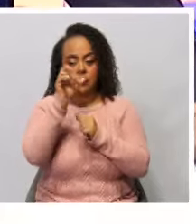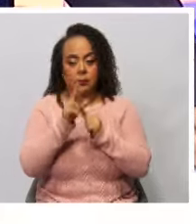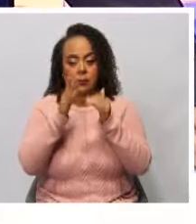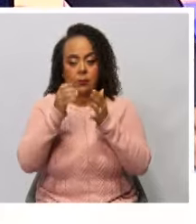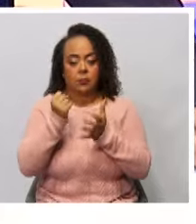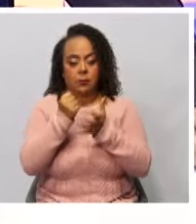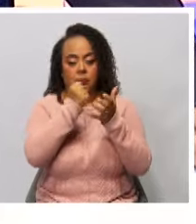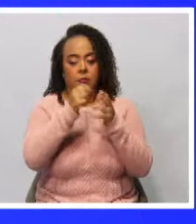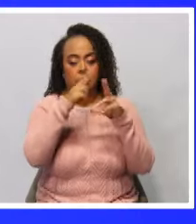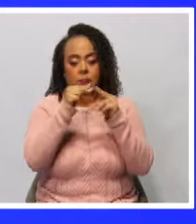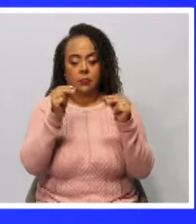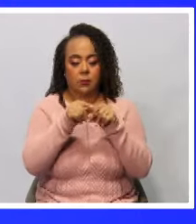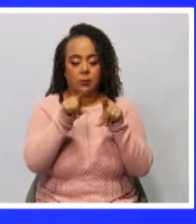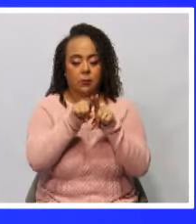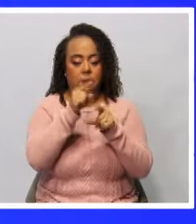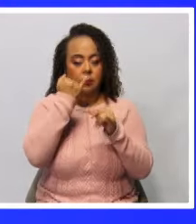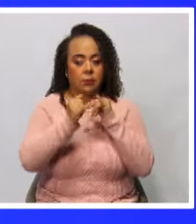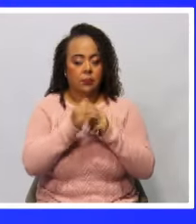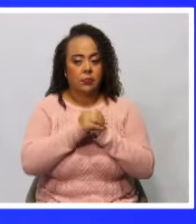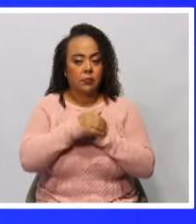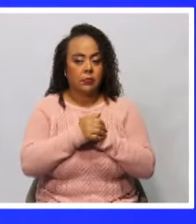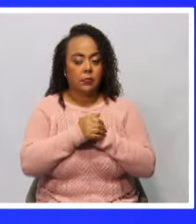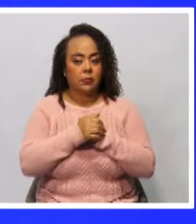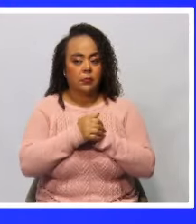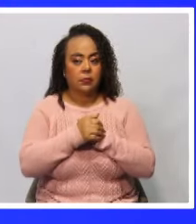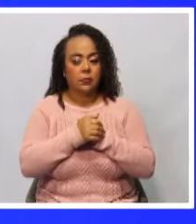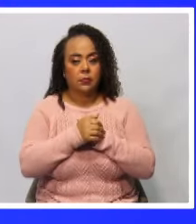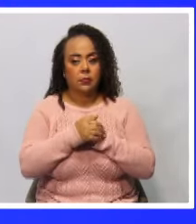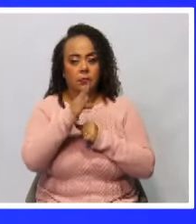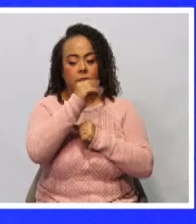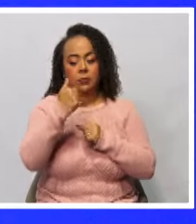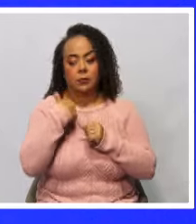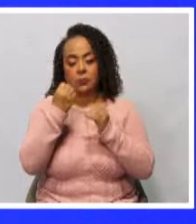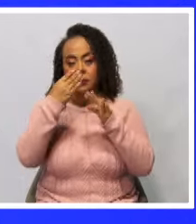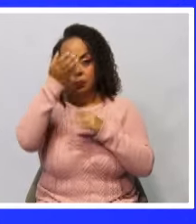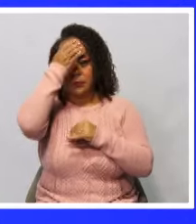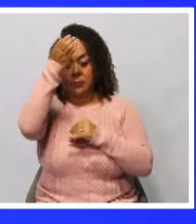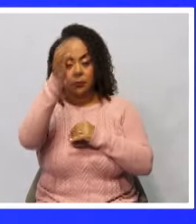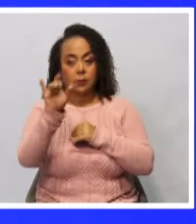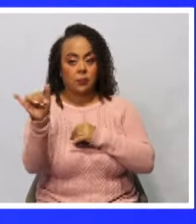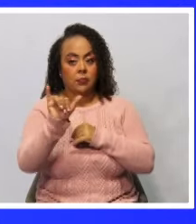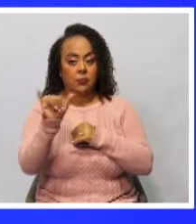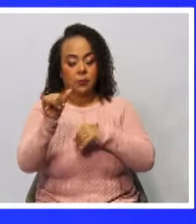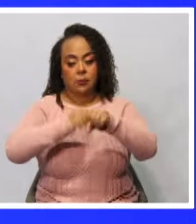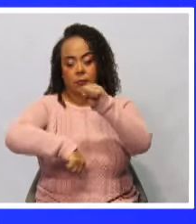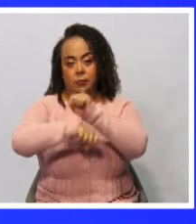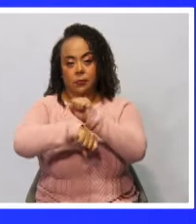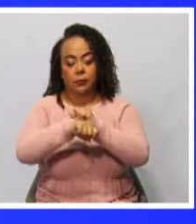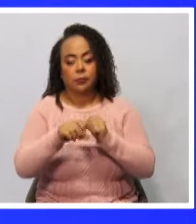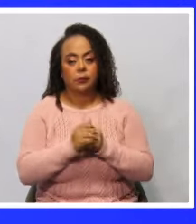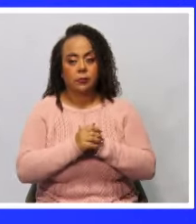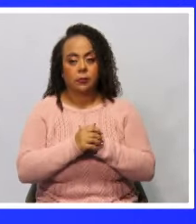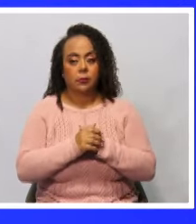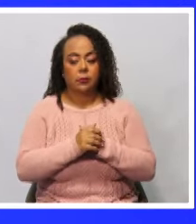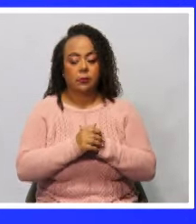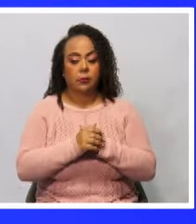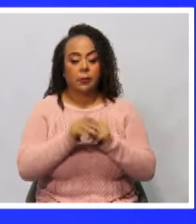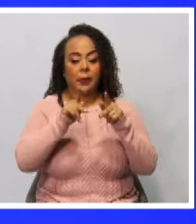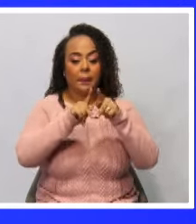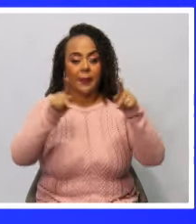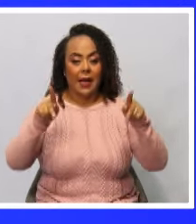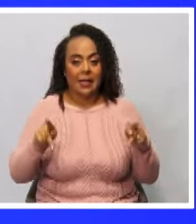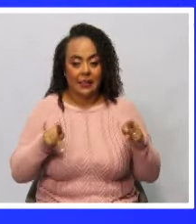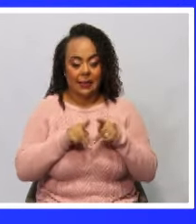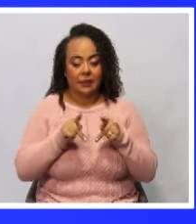Y está en una zona donde hay mucho jugador, donde hay mucha cultura también futbolística en las plazas,